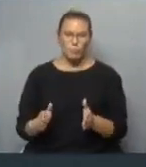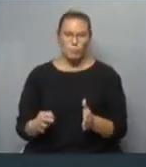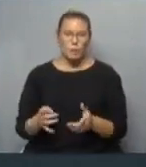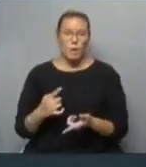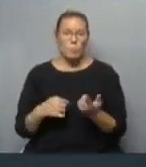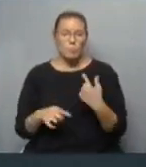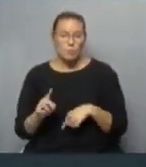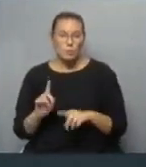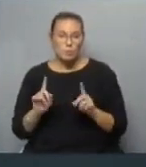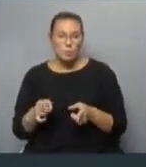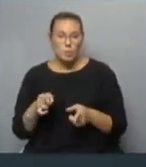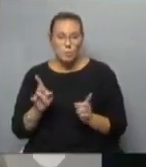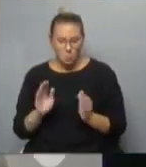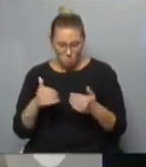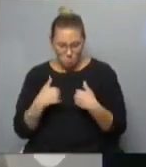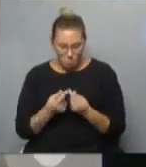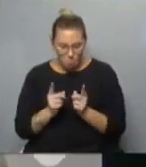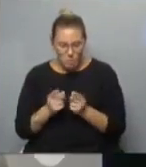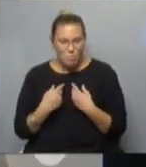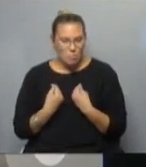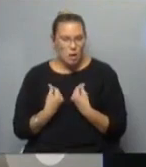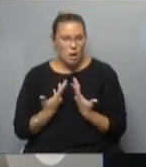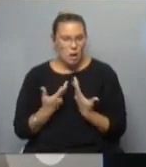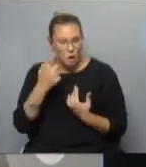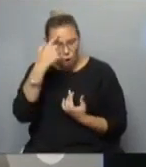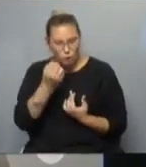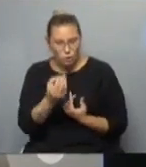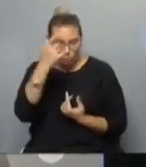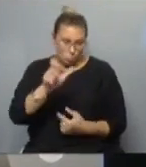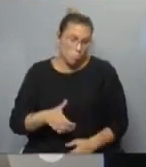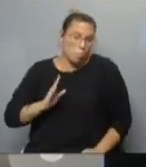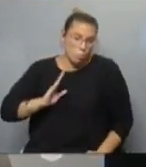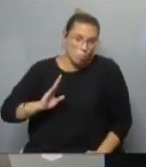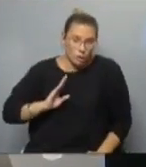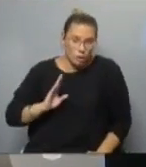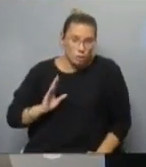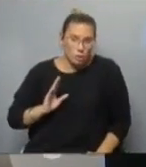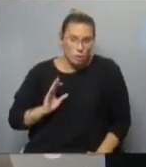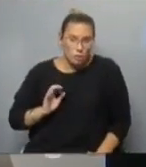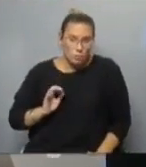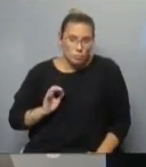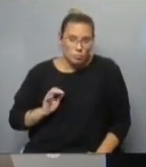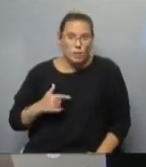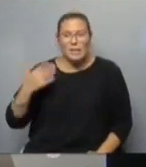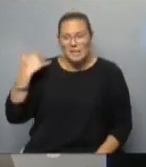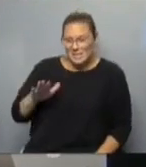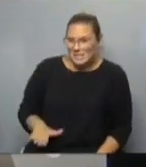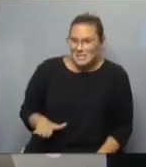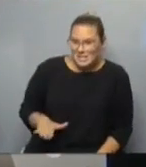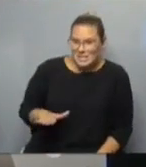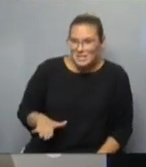Pero después está la que vos misma te creaste, porque también tú sos una mujer, fuiste niña,